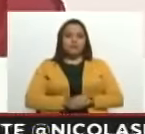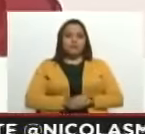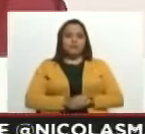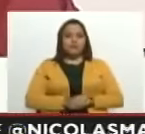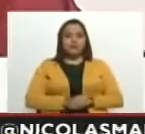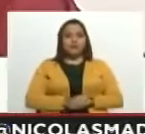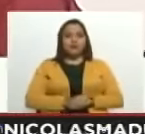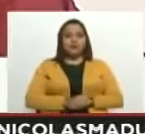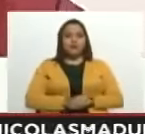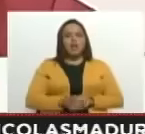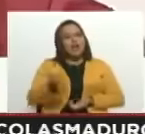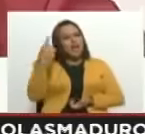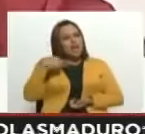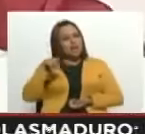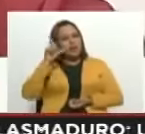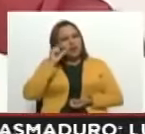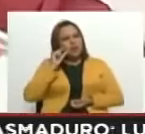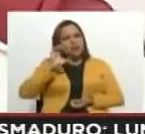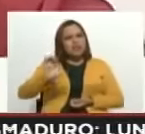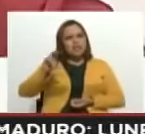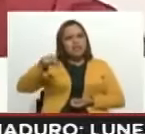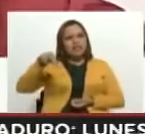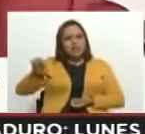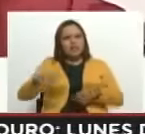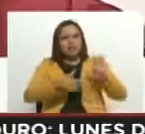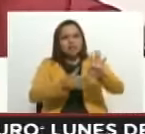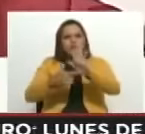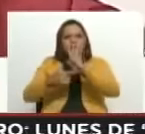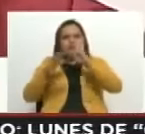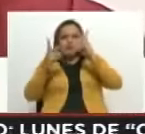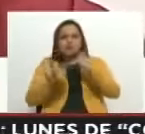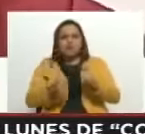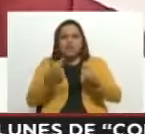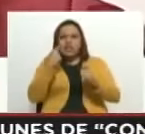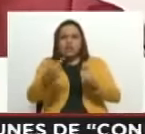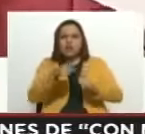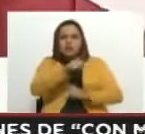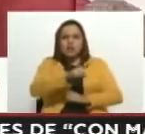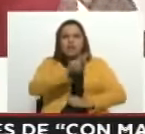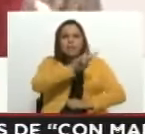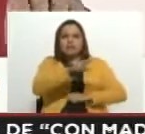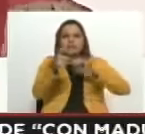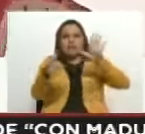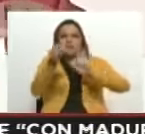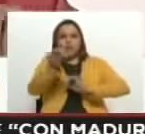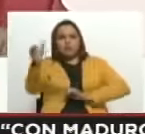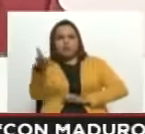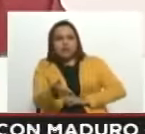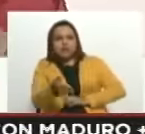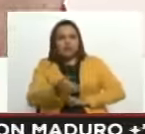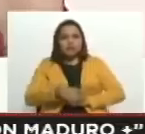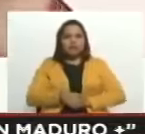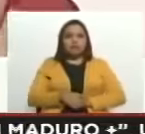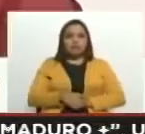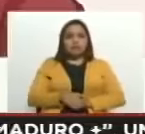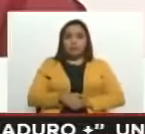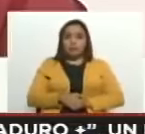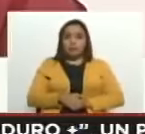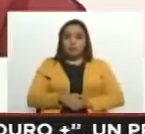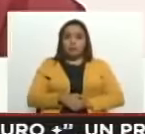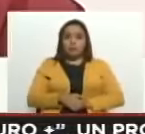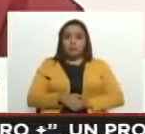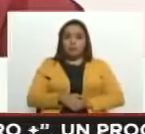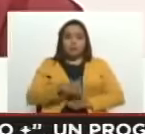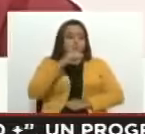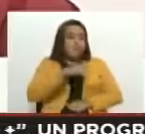Ayer el señor del CNE dio unos números y dijo, esto corresponde al 26%. No ha habido más